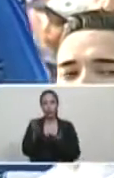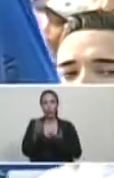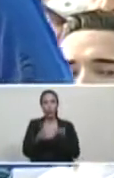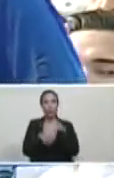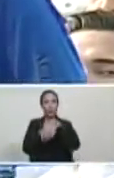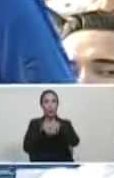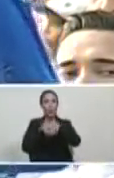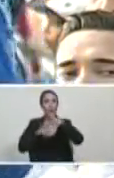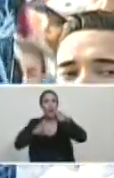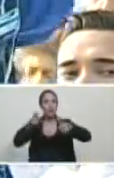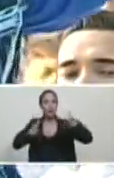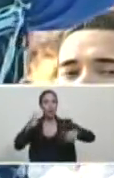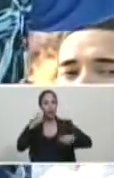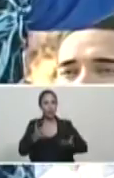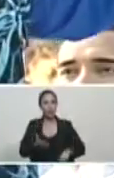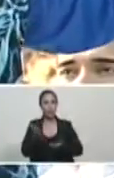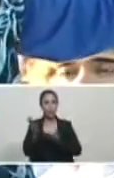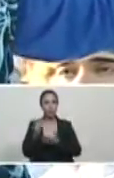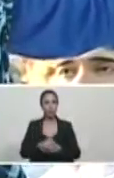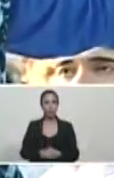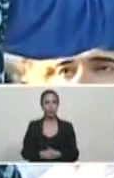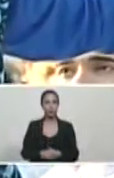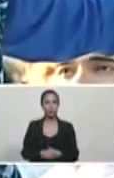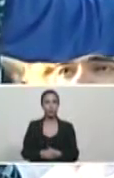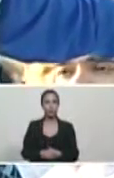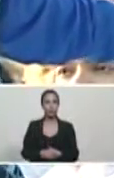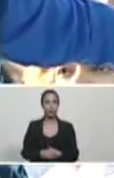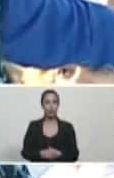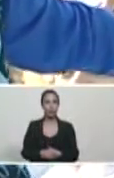también están haciendo los tableros. Tenemos aquí al